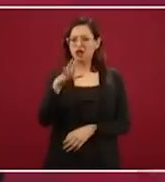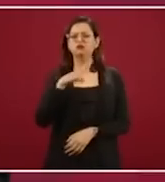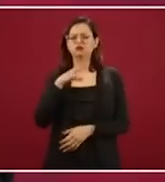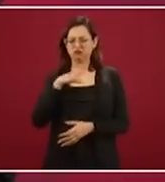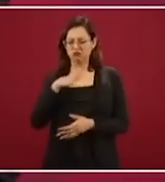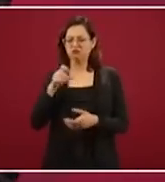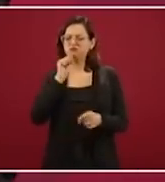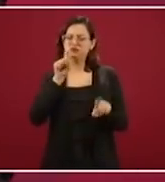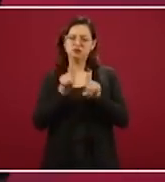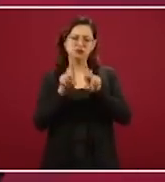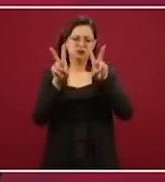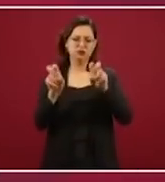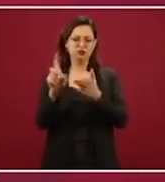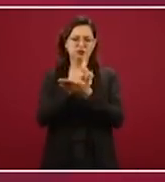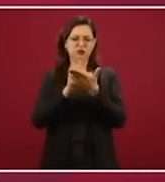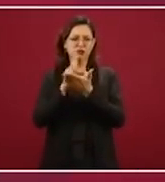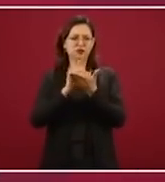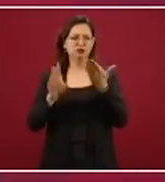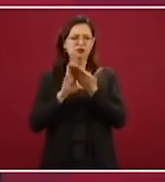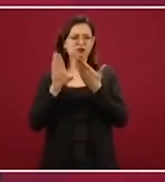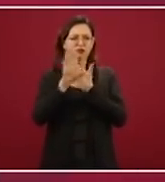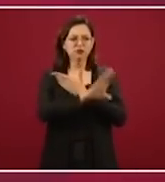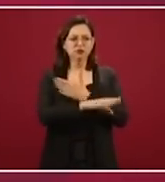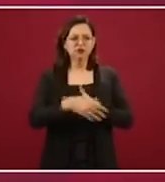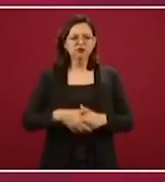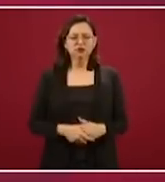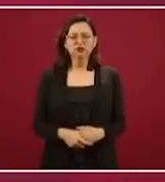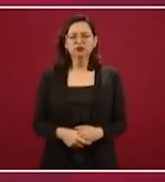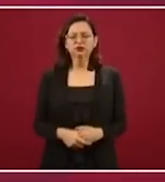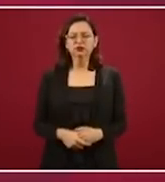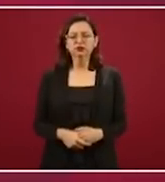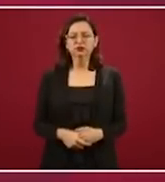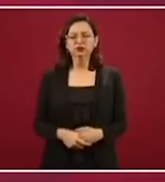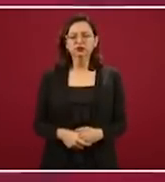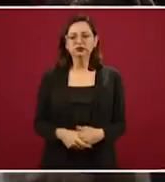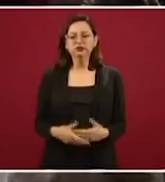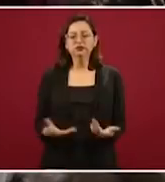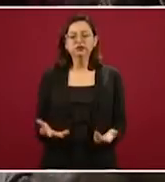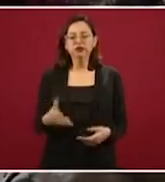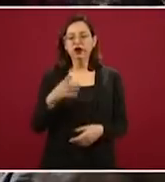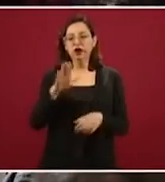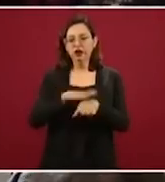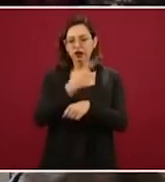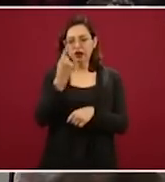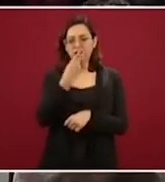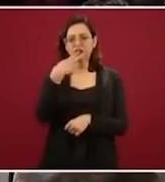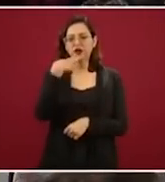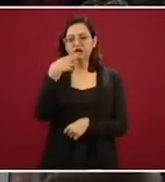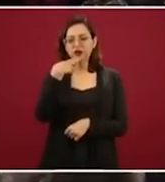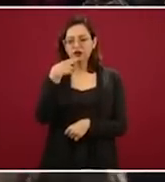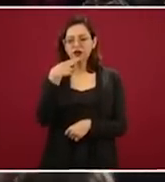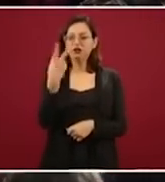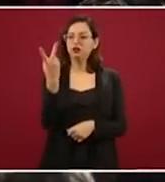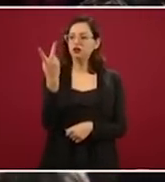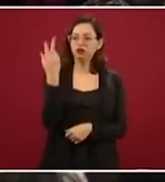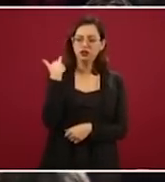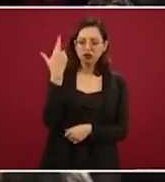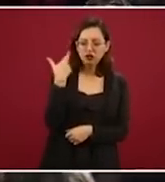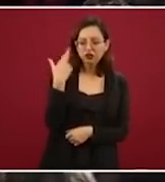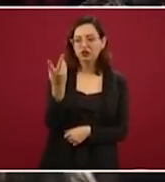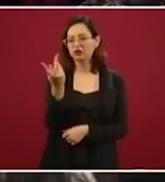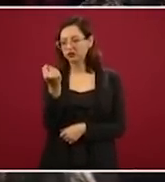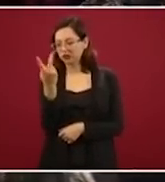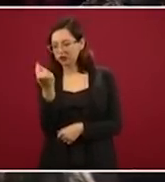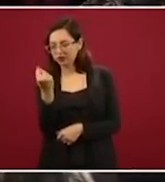porque lo que se utilizan más que nada son los tiempos en radio, en